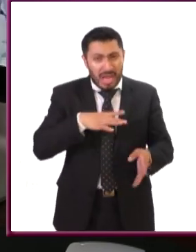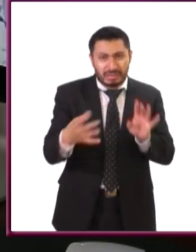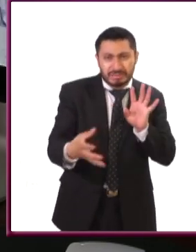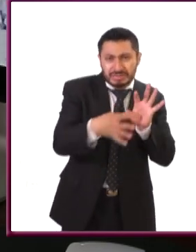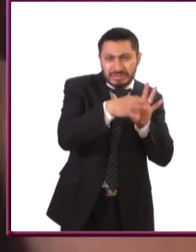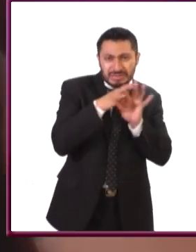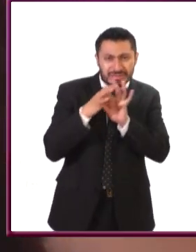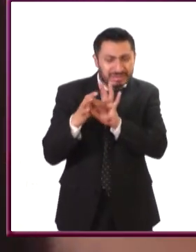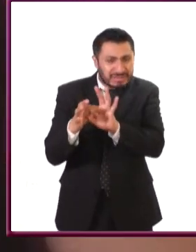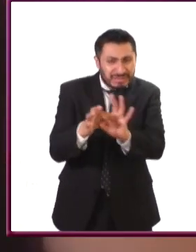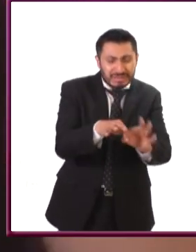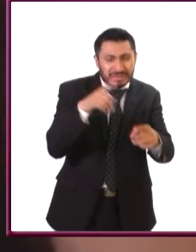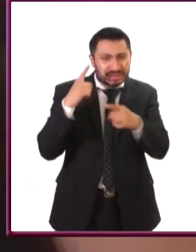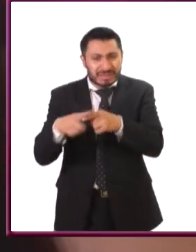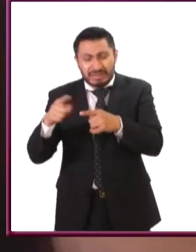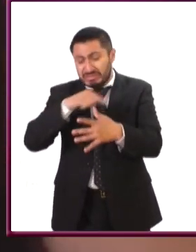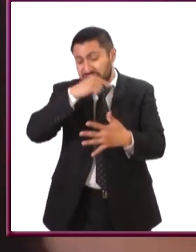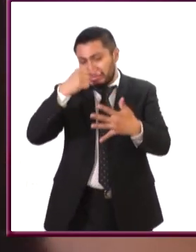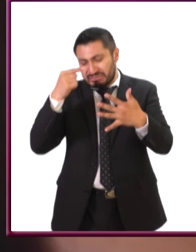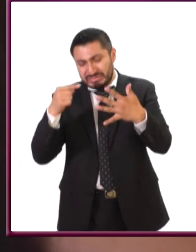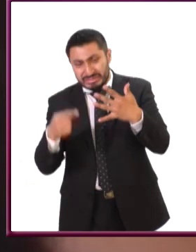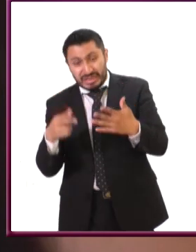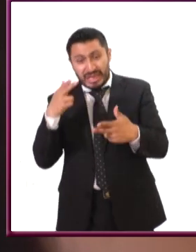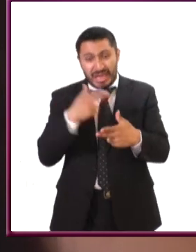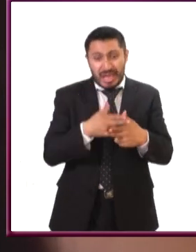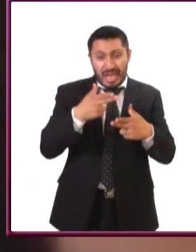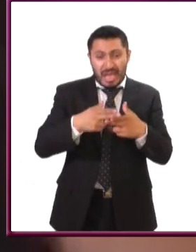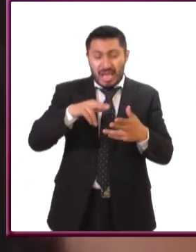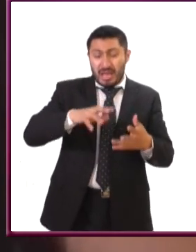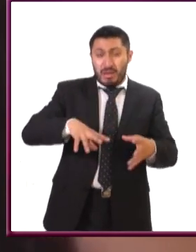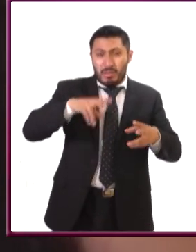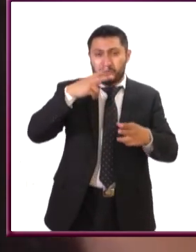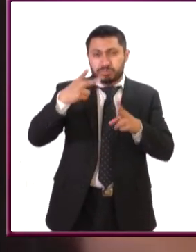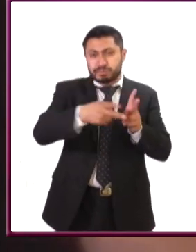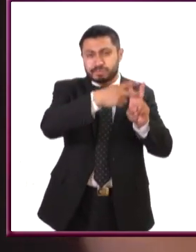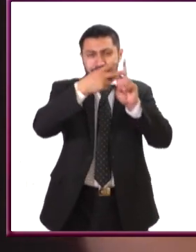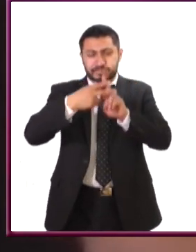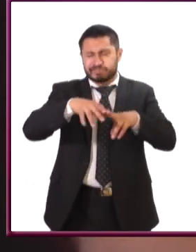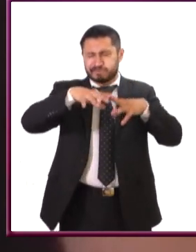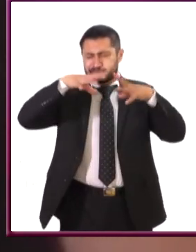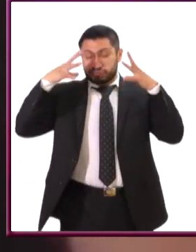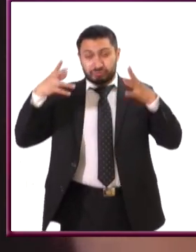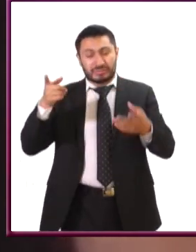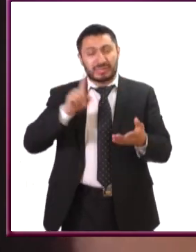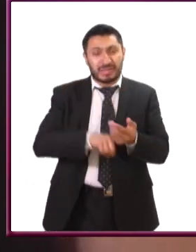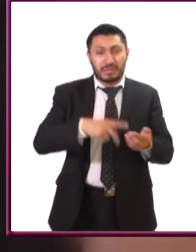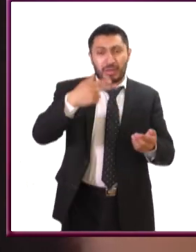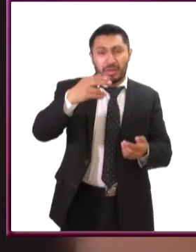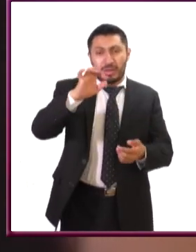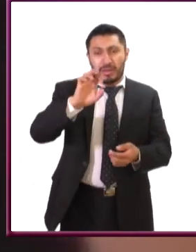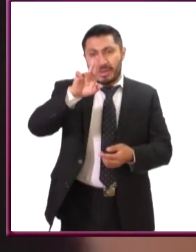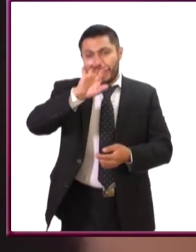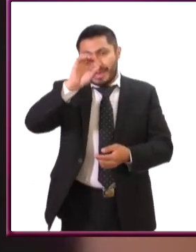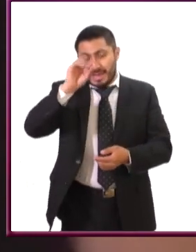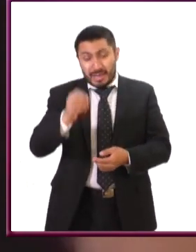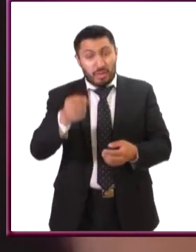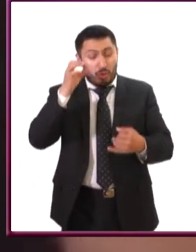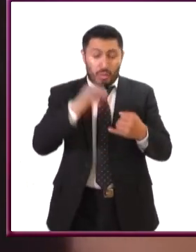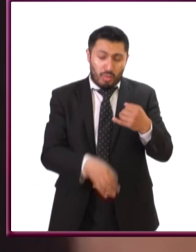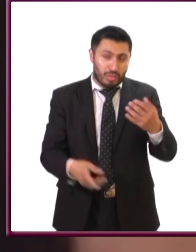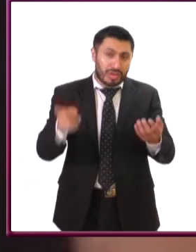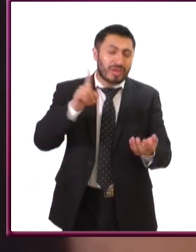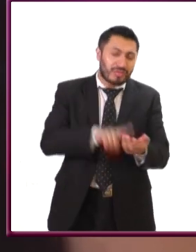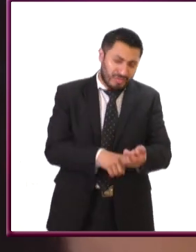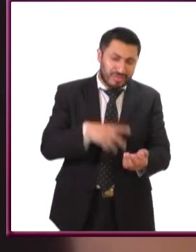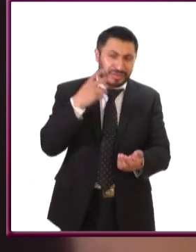centros van fusionando diferentes elementos hasta las estrellas masivas, fusionan hasta hierro, que es el